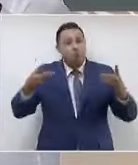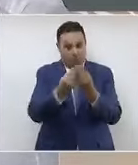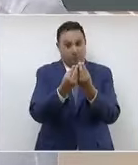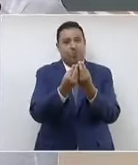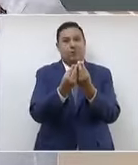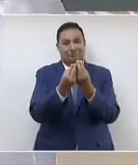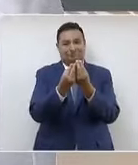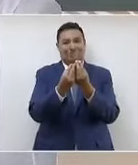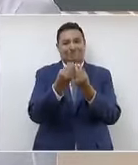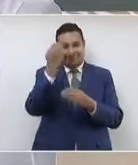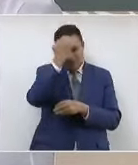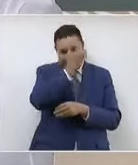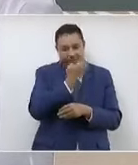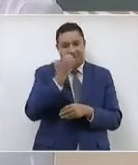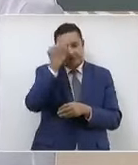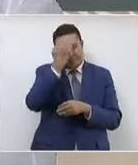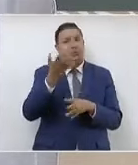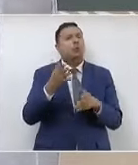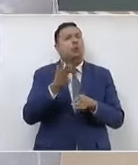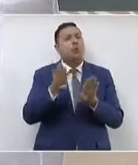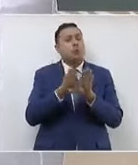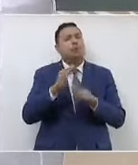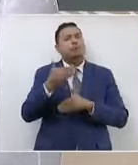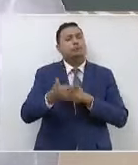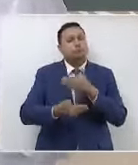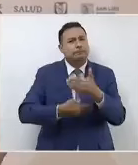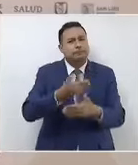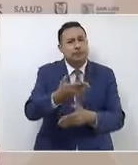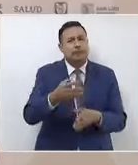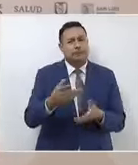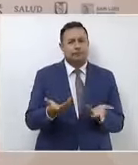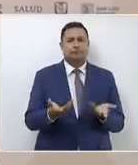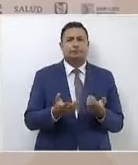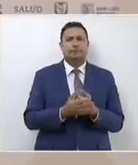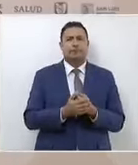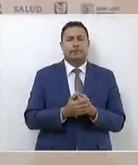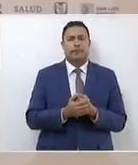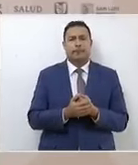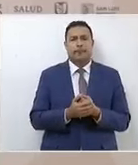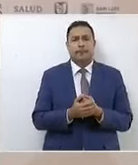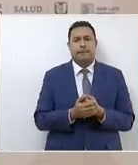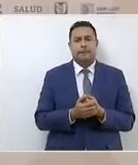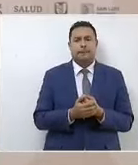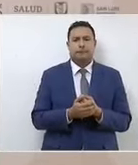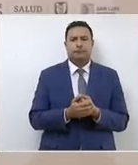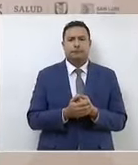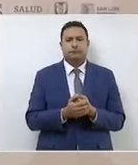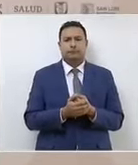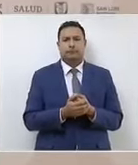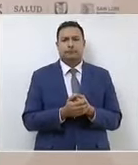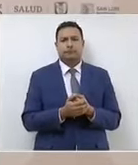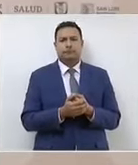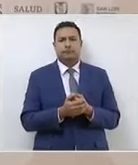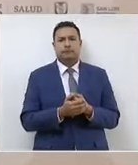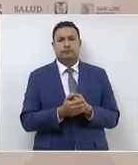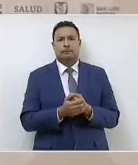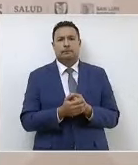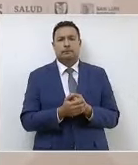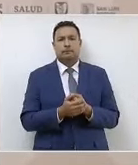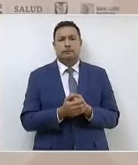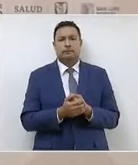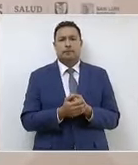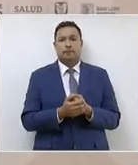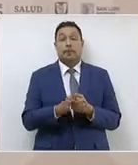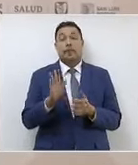evaluando cómo vamos en el establecimiento, en la creación de